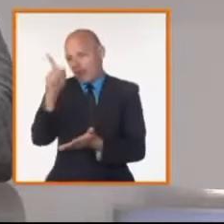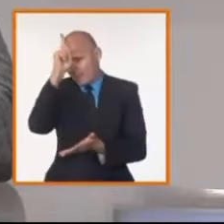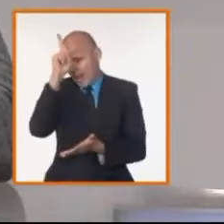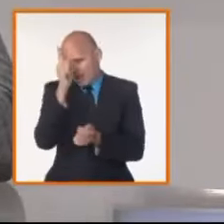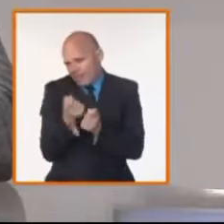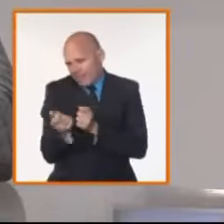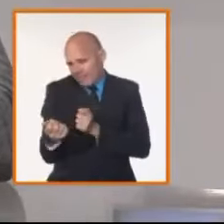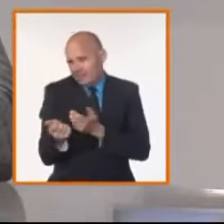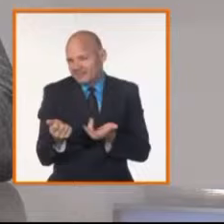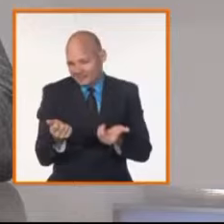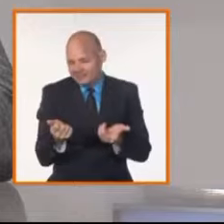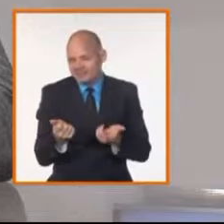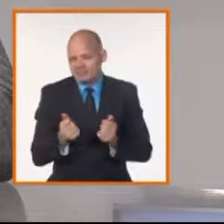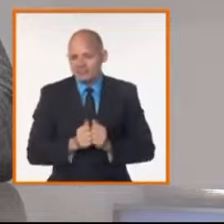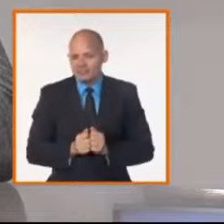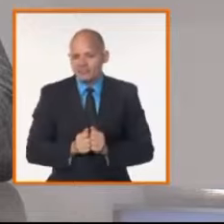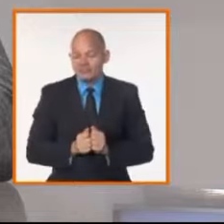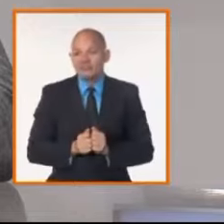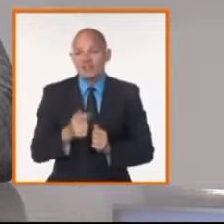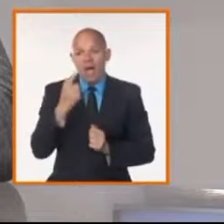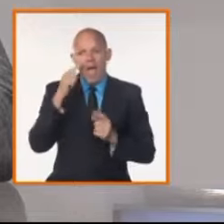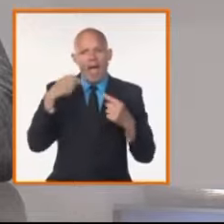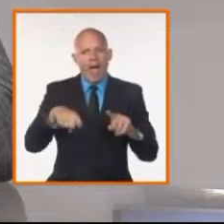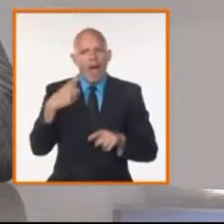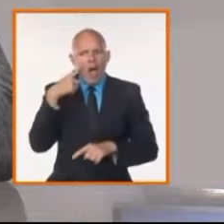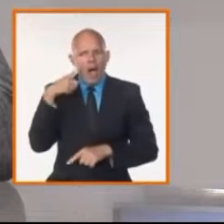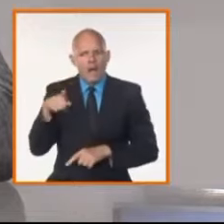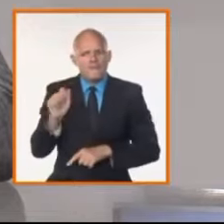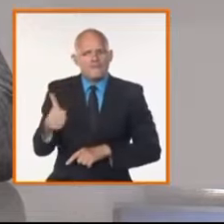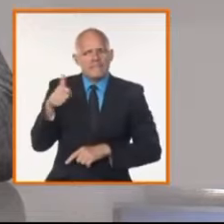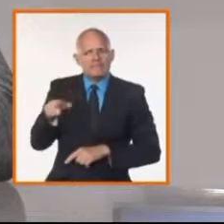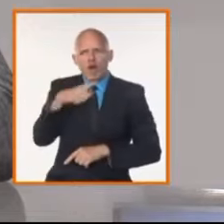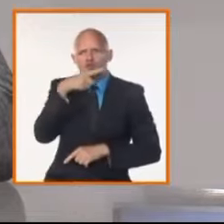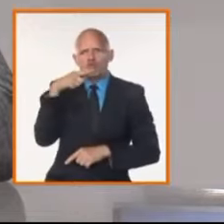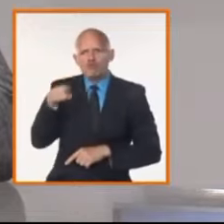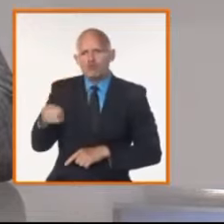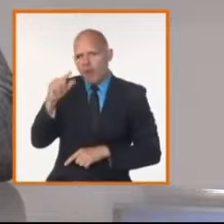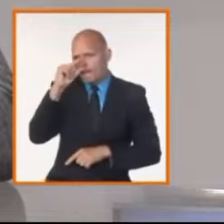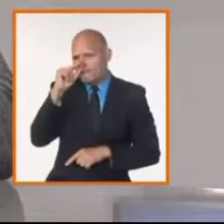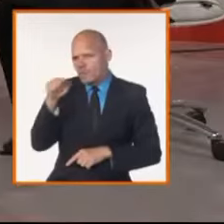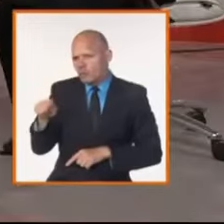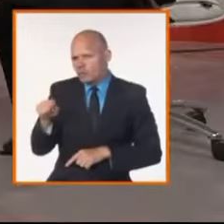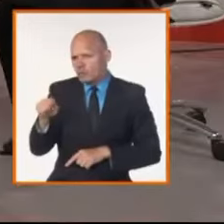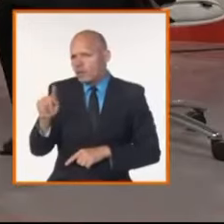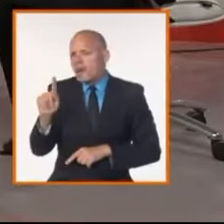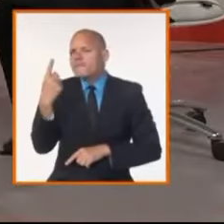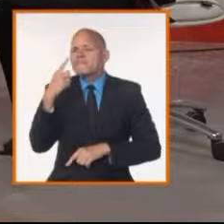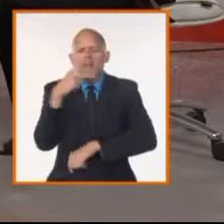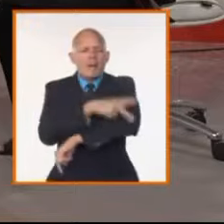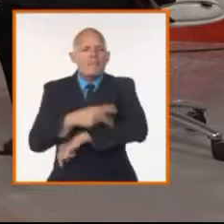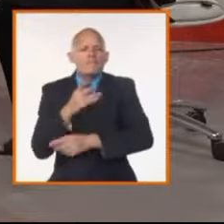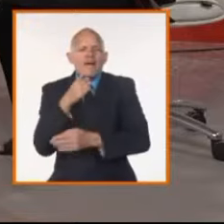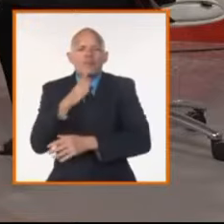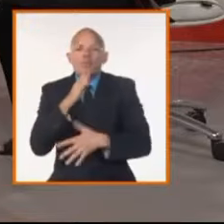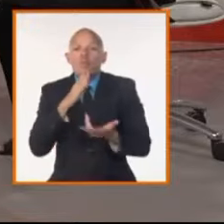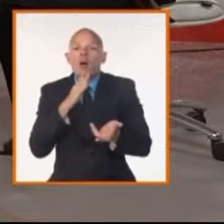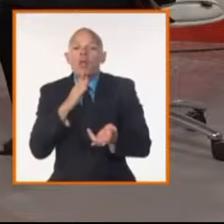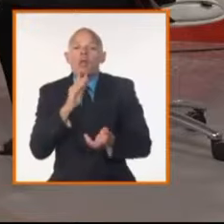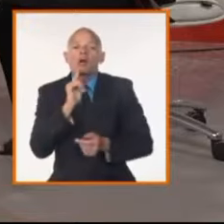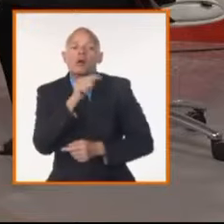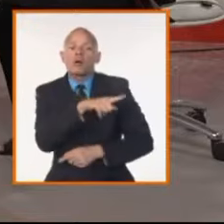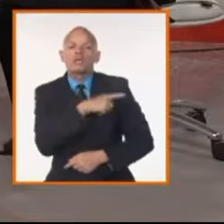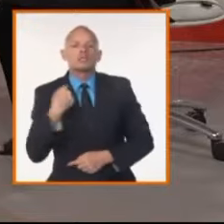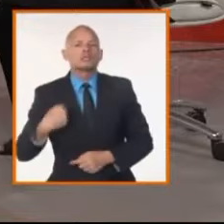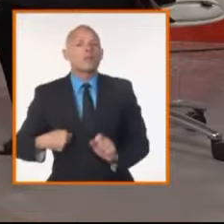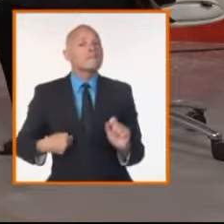Putin obviamente está marcando aquí una una prioridad no que lo hizo también sijin ping sijin ping cuando asumió que es Esta visita que vimos Su